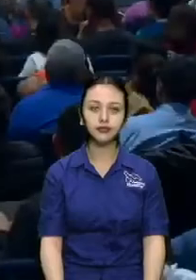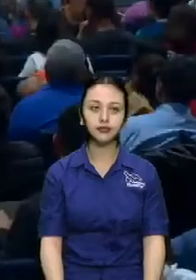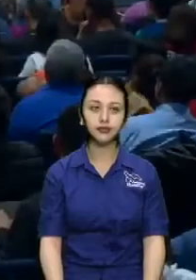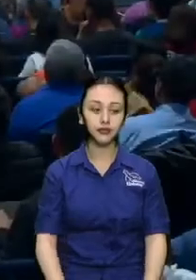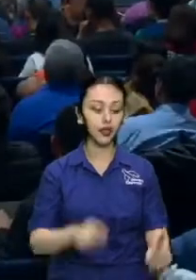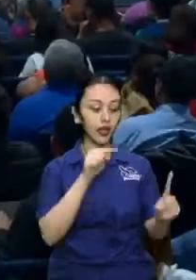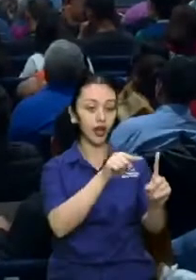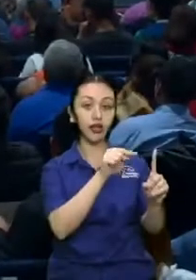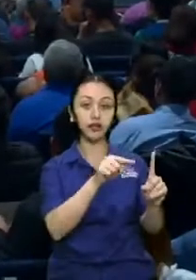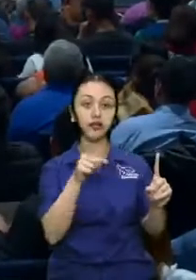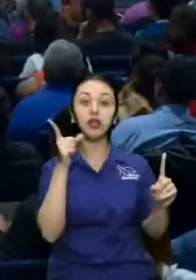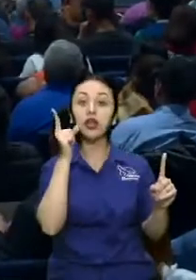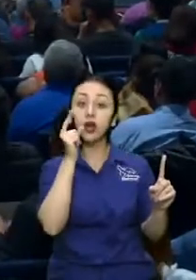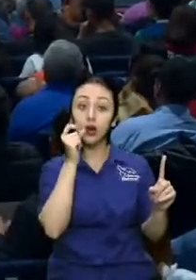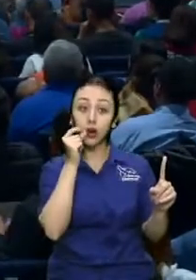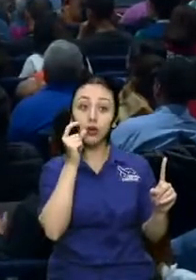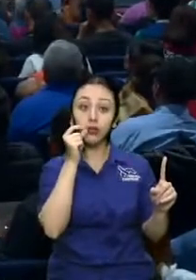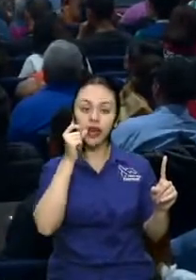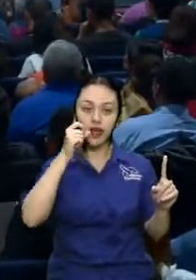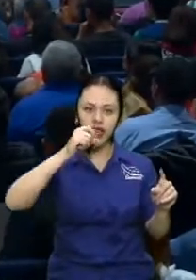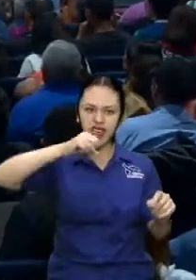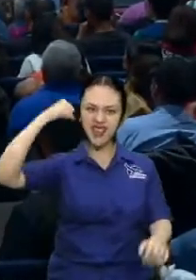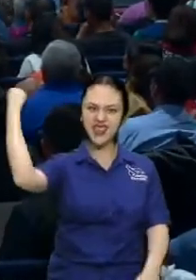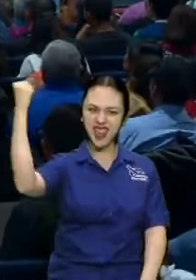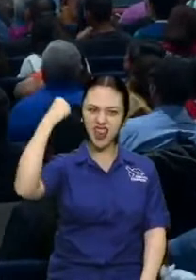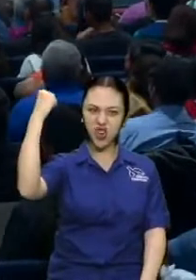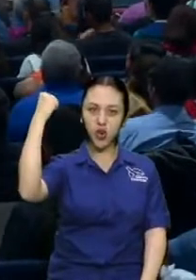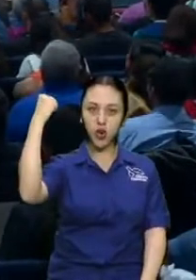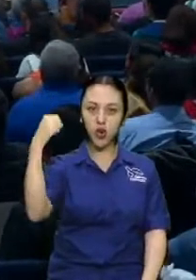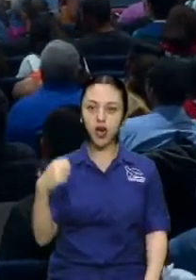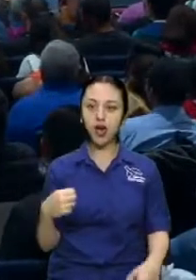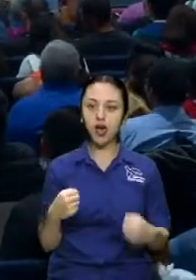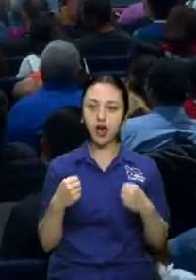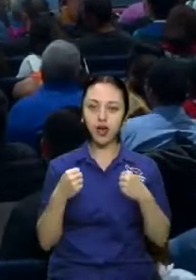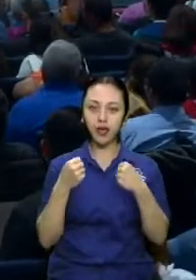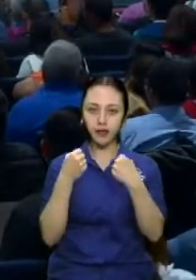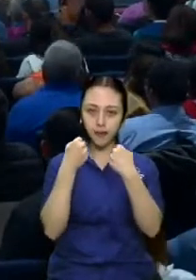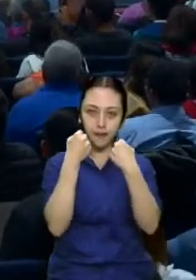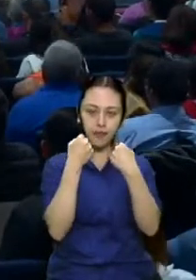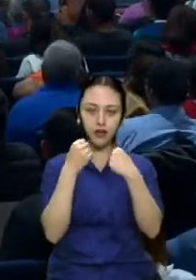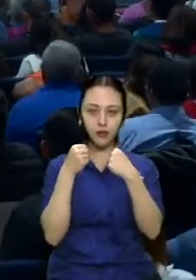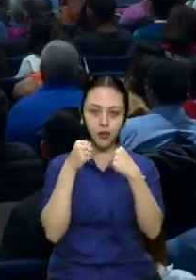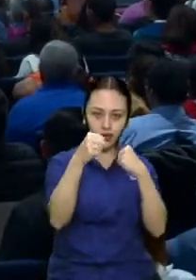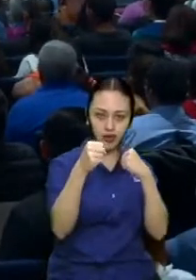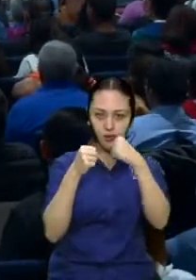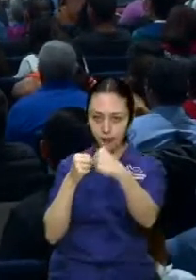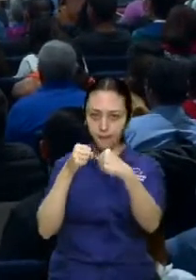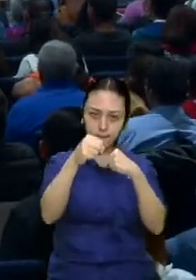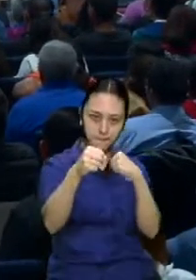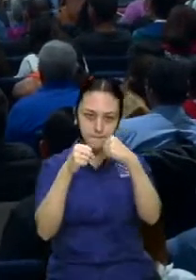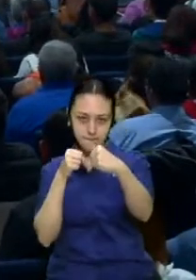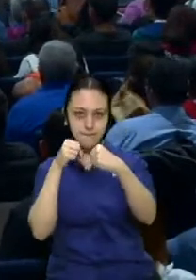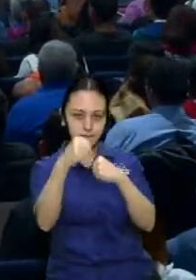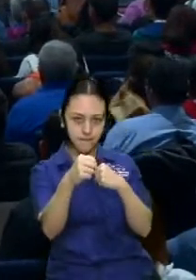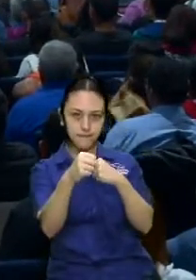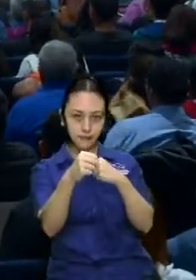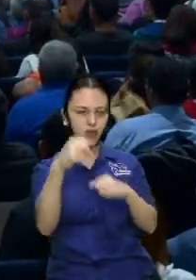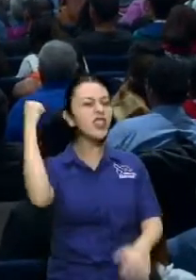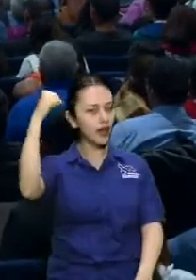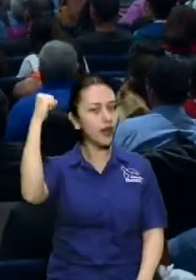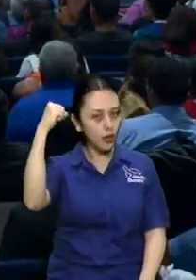Era campeón en una categoría, ¿verdad? De box. Pero él fue el que peleó en otra categoría, ¿o no?